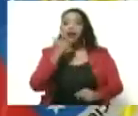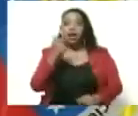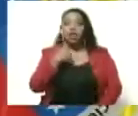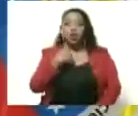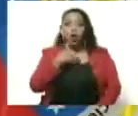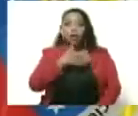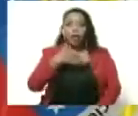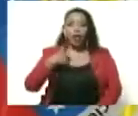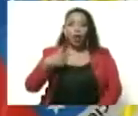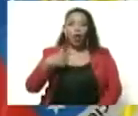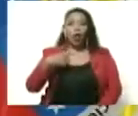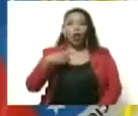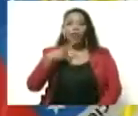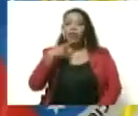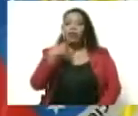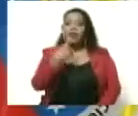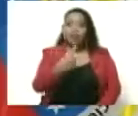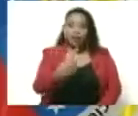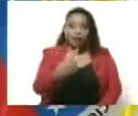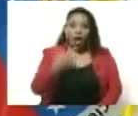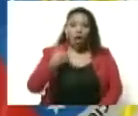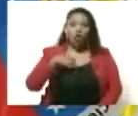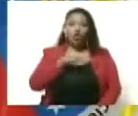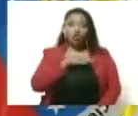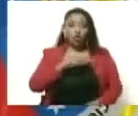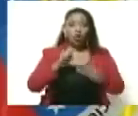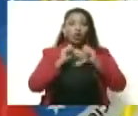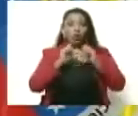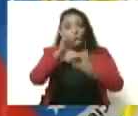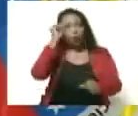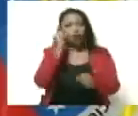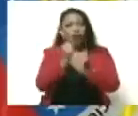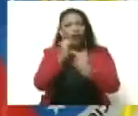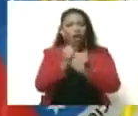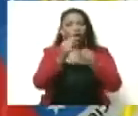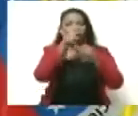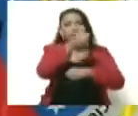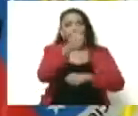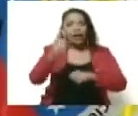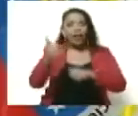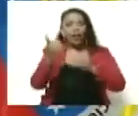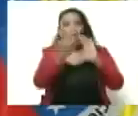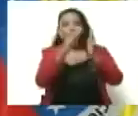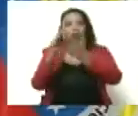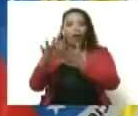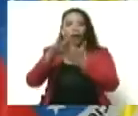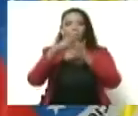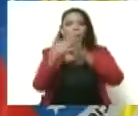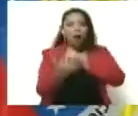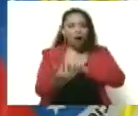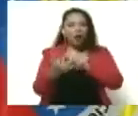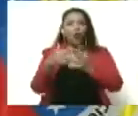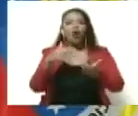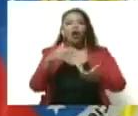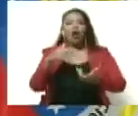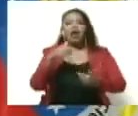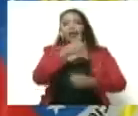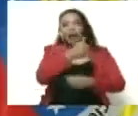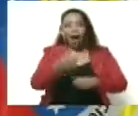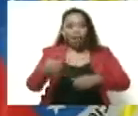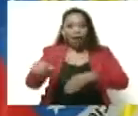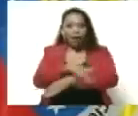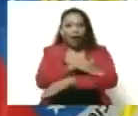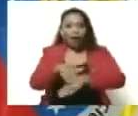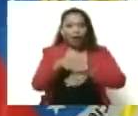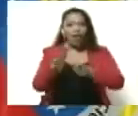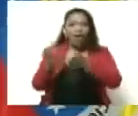hacer mención de que nosotros vamos a seguir trabajando en cada barrio, en cada comunidad, en cada